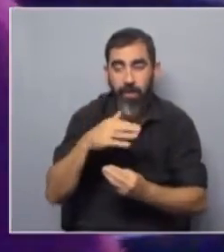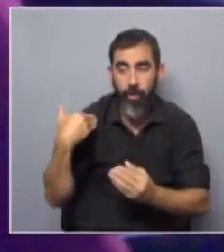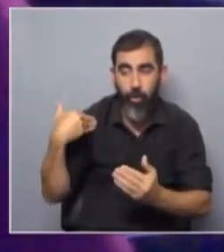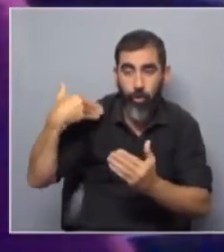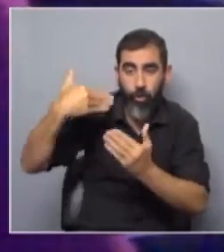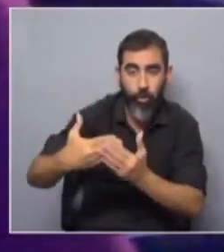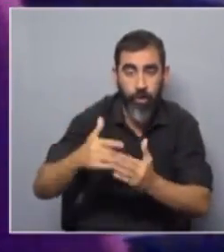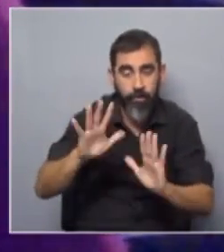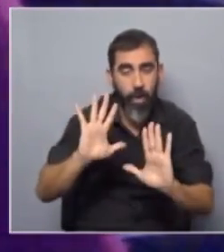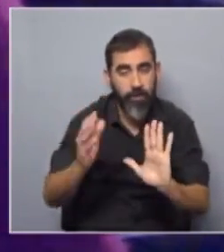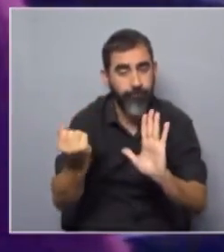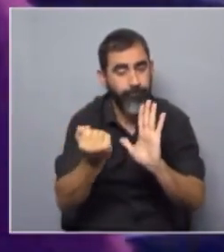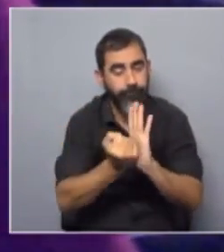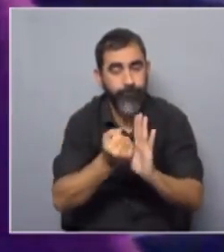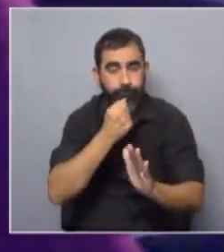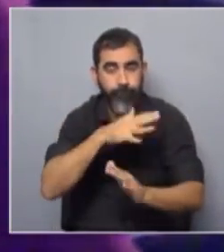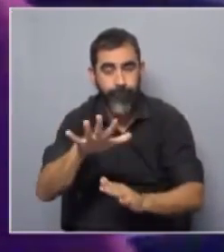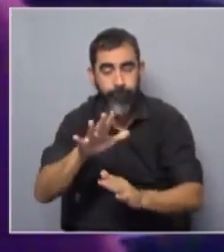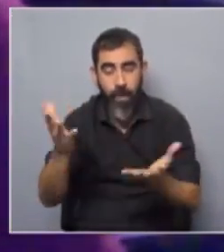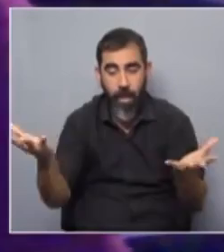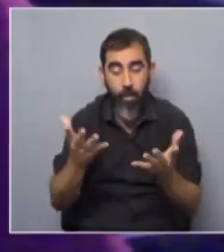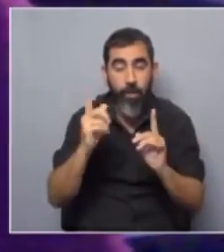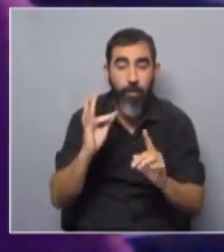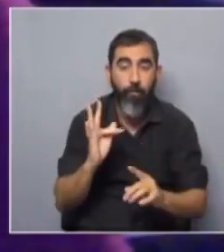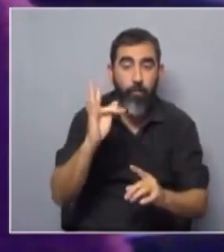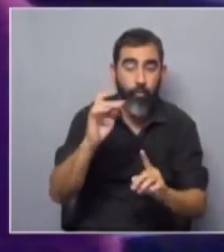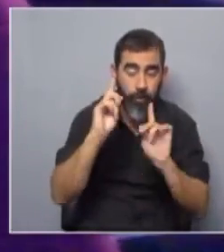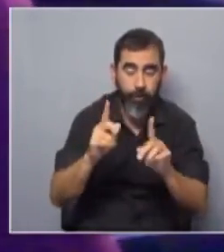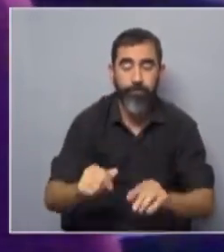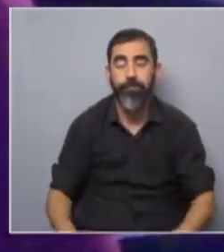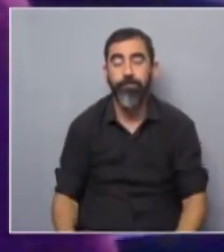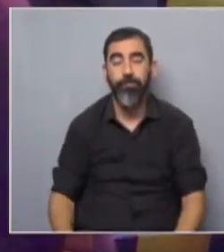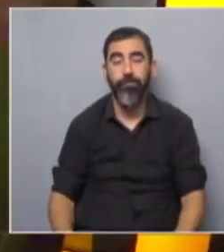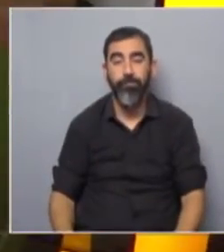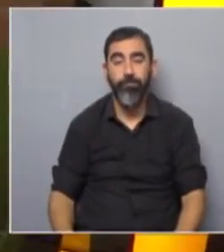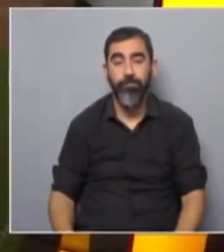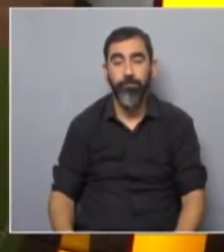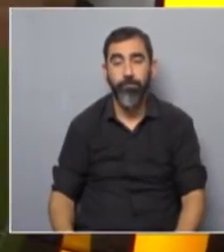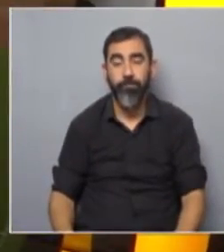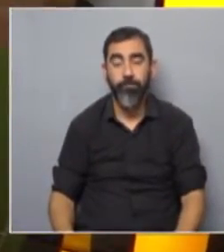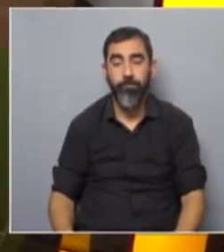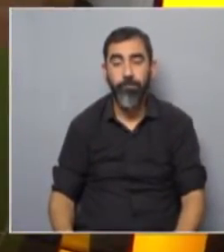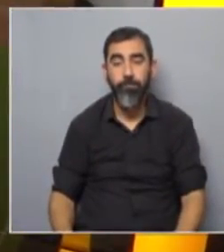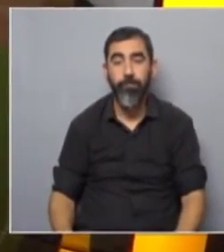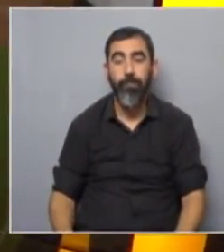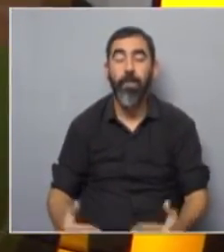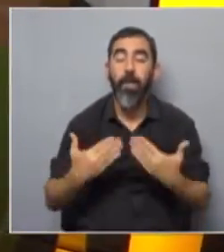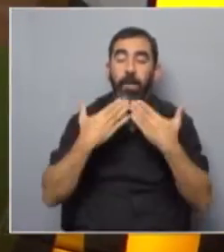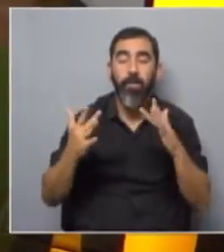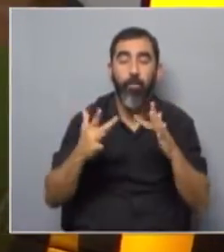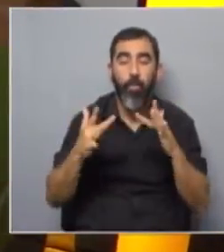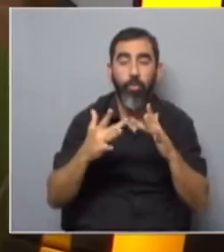es eso, es un legado para la actualidad y para generaciones futuras también. Y que estamos aprendiendo a valorarlos. Laura del Puerto, muchas